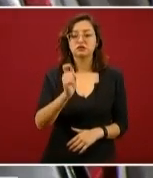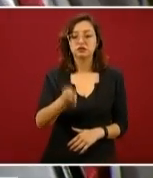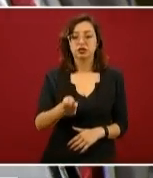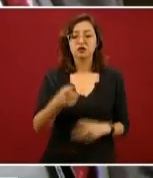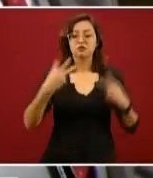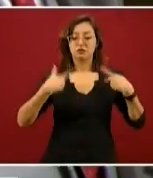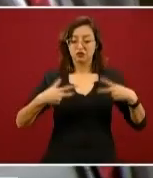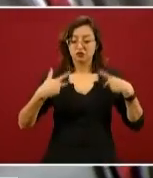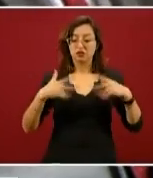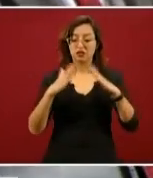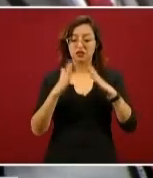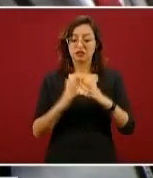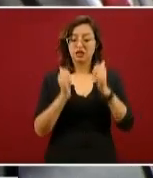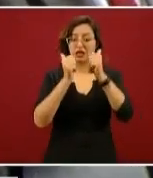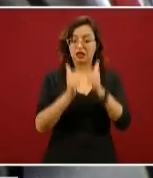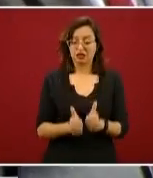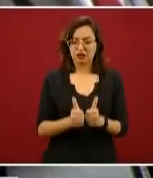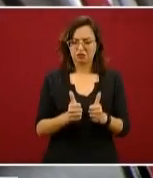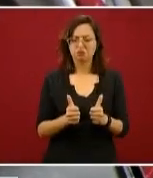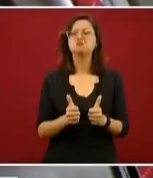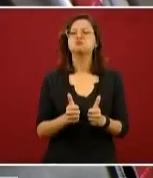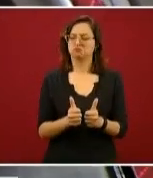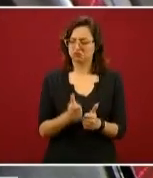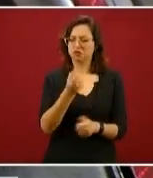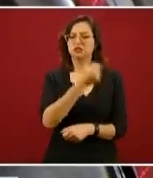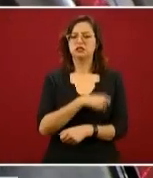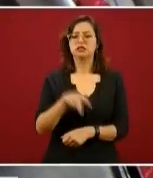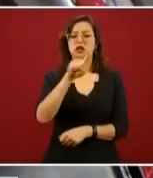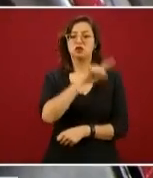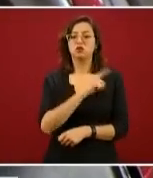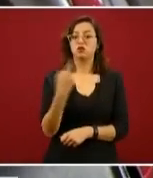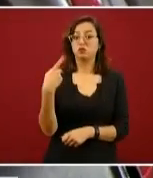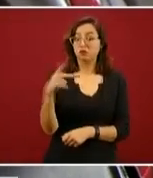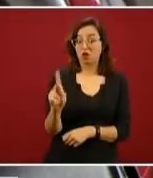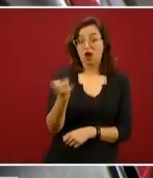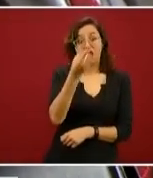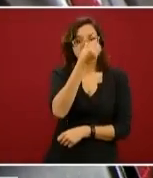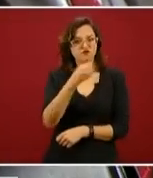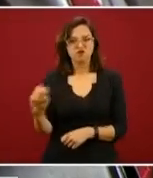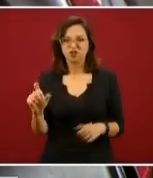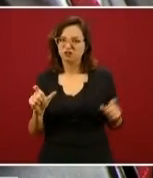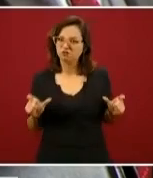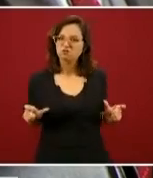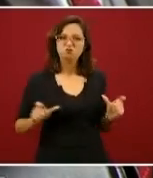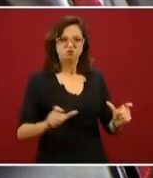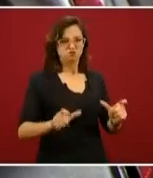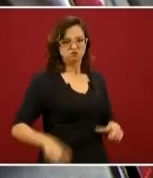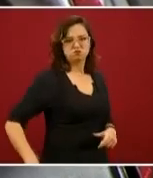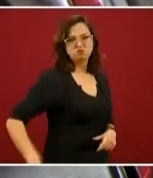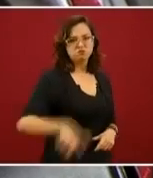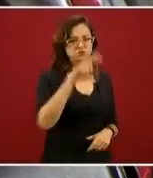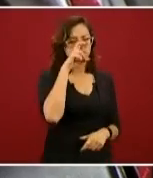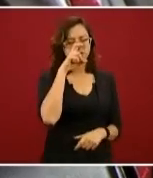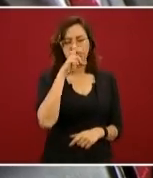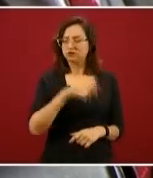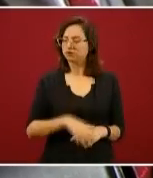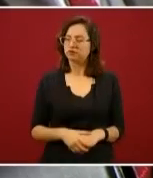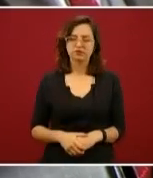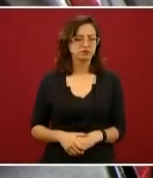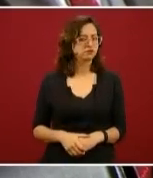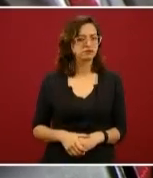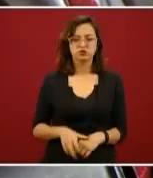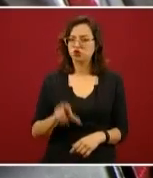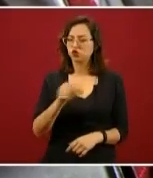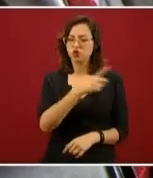salud pública, pero no debe utilizarse como una primera herramienta. Esta es una herramienta extrema que se